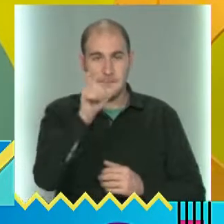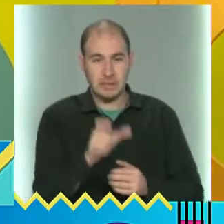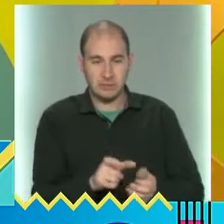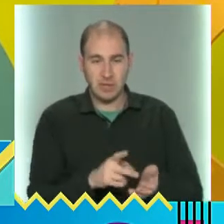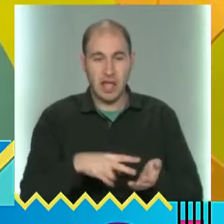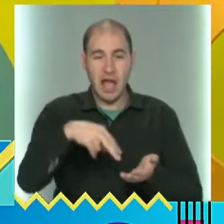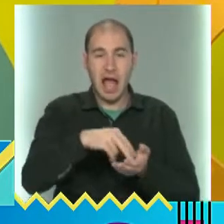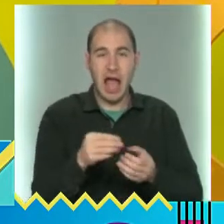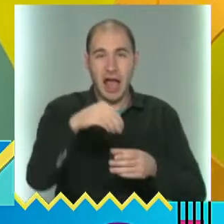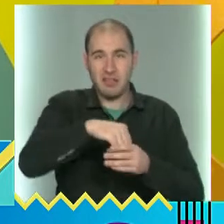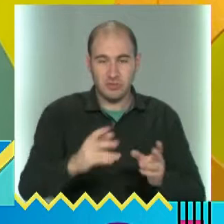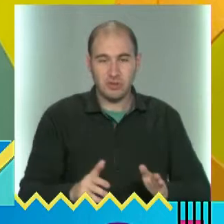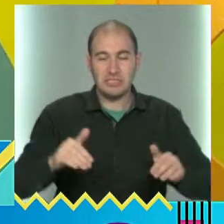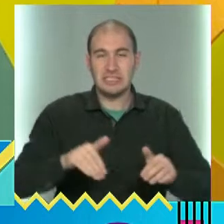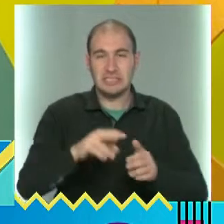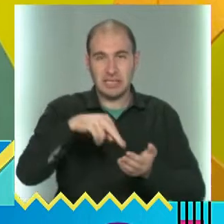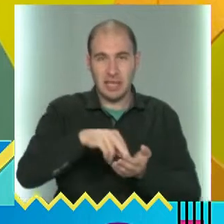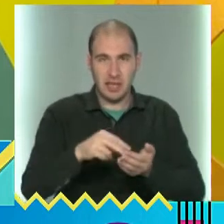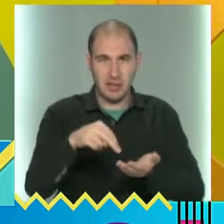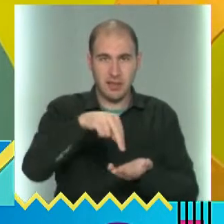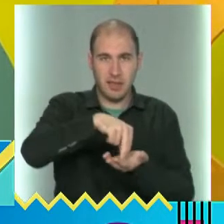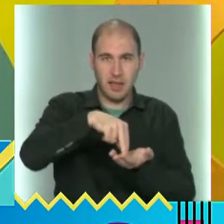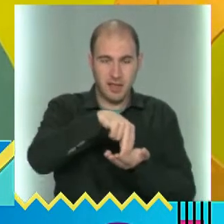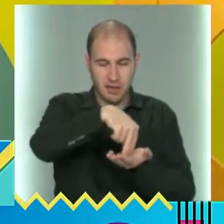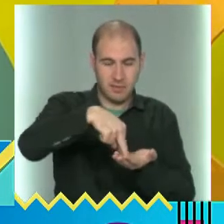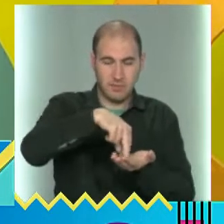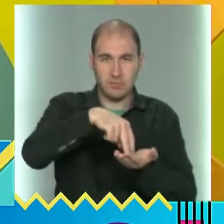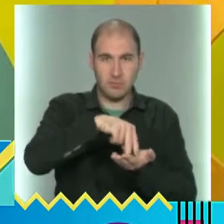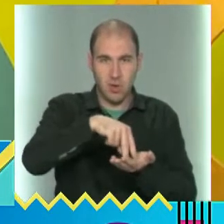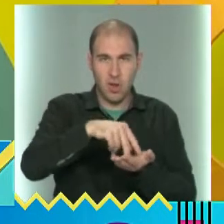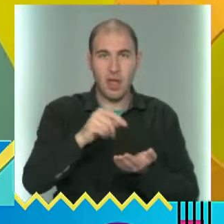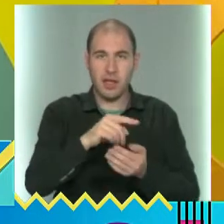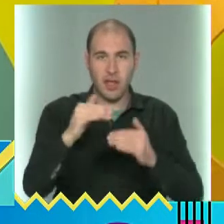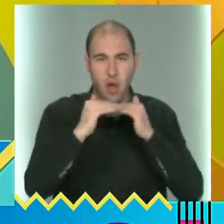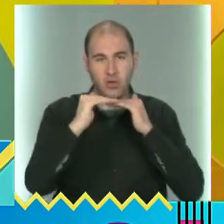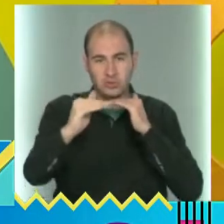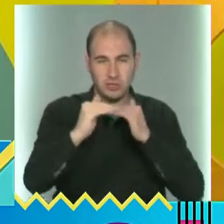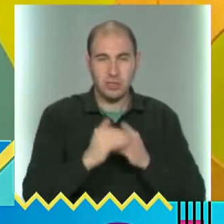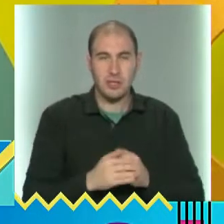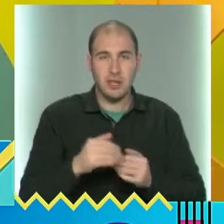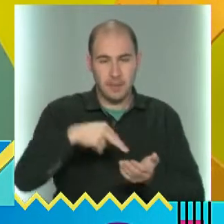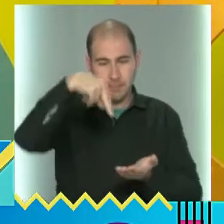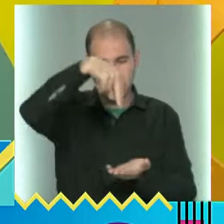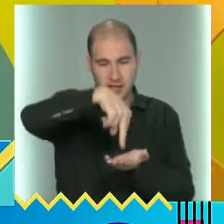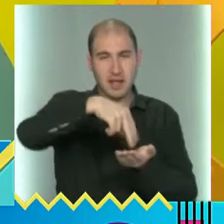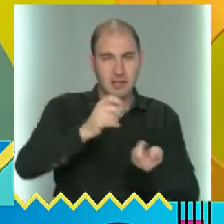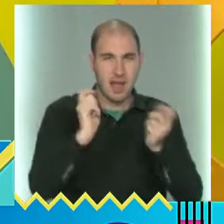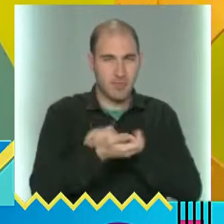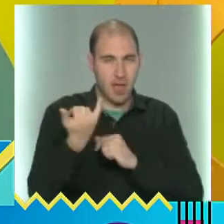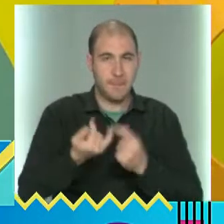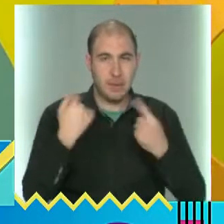pie dentro de la estructura de la silla sin pérdida en el centro de gravedad, por lo menos horizontalmente. Por supuesto, verticalmente hay un cambio,